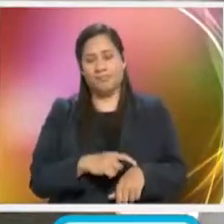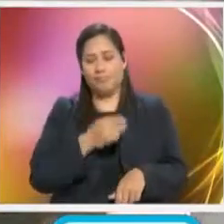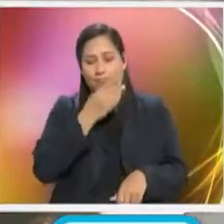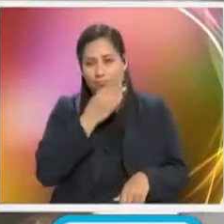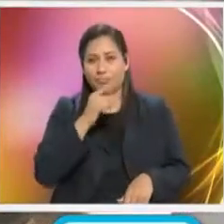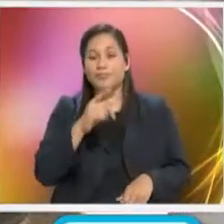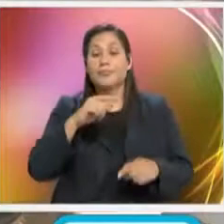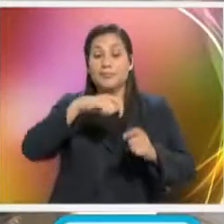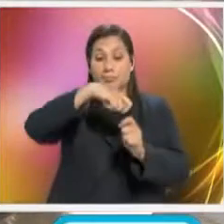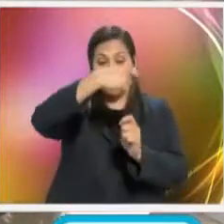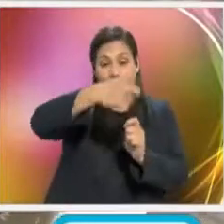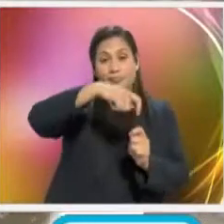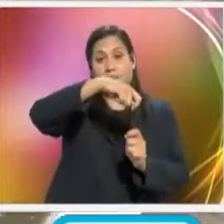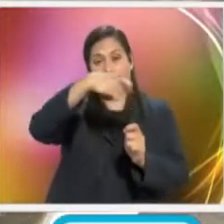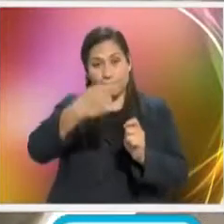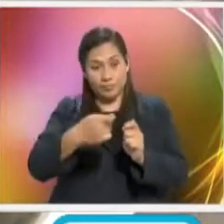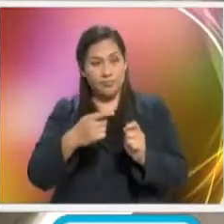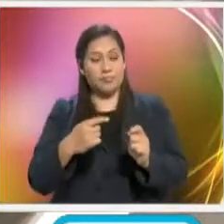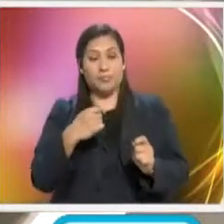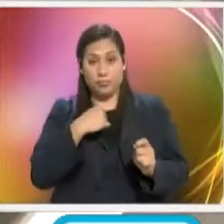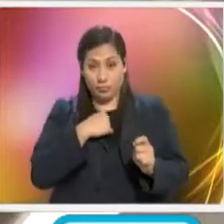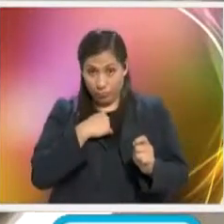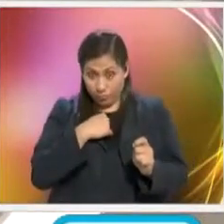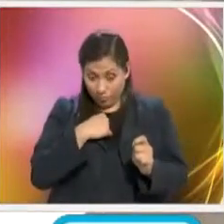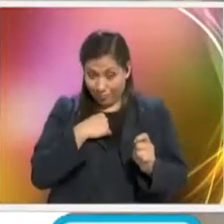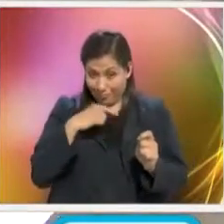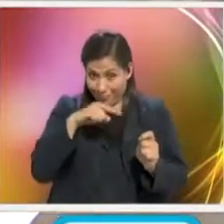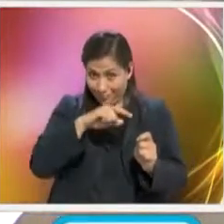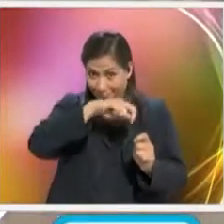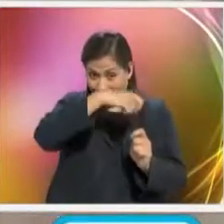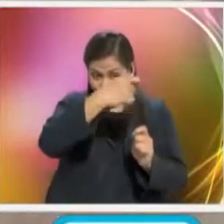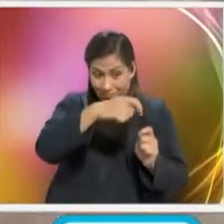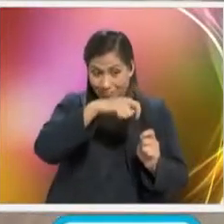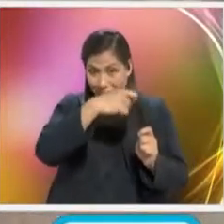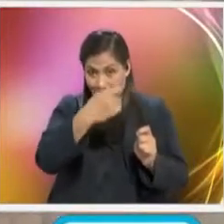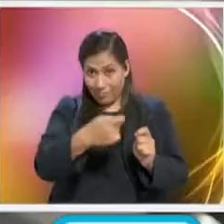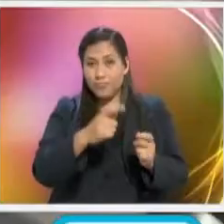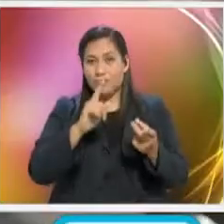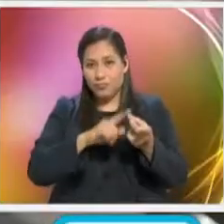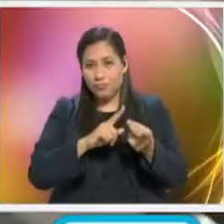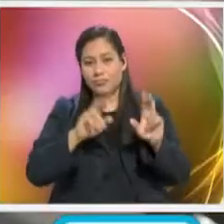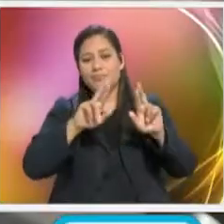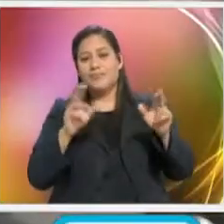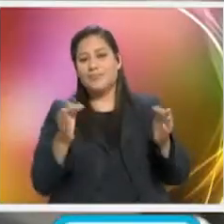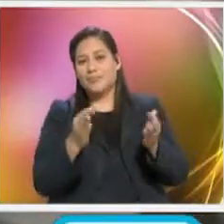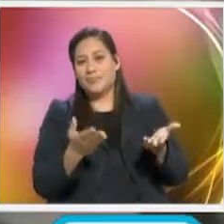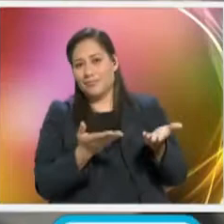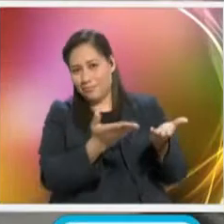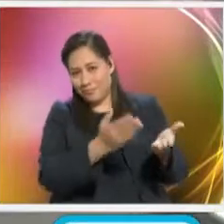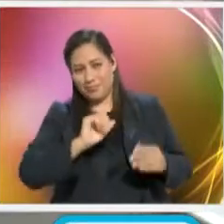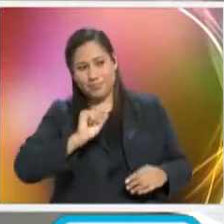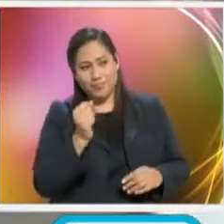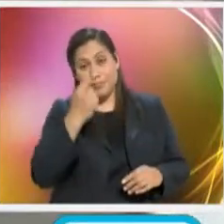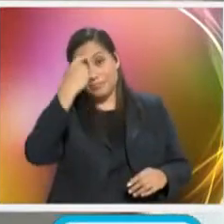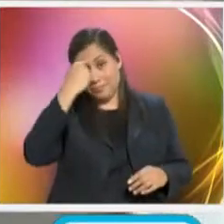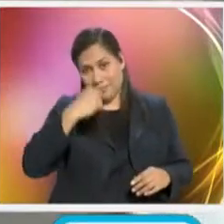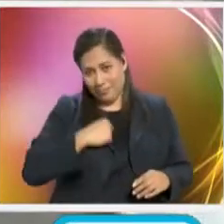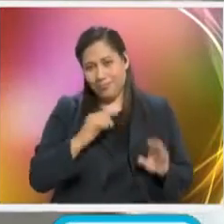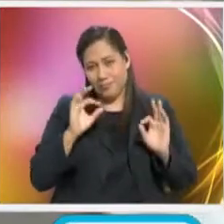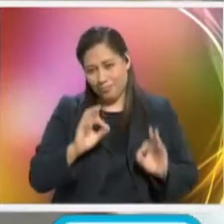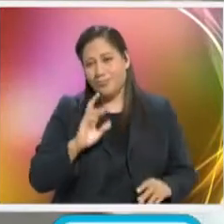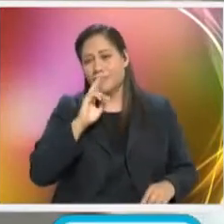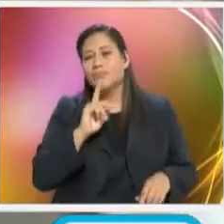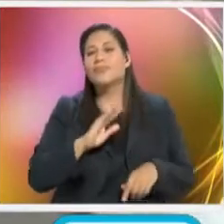Los plátanos, yo el plátano por lo general lo dejo en el refri, ¿sí? Para mí es mejor